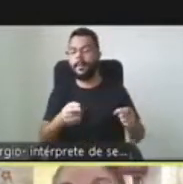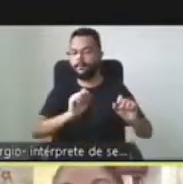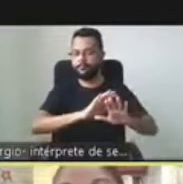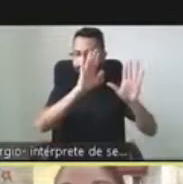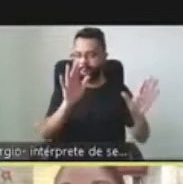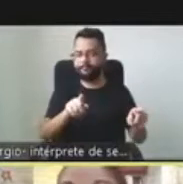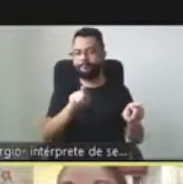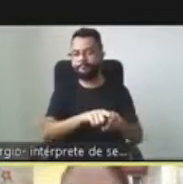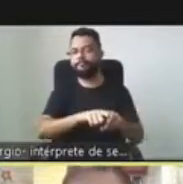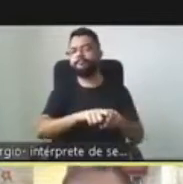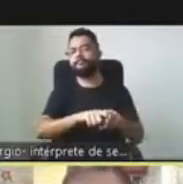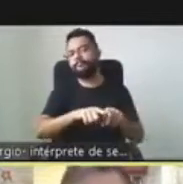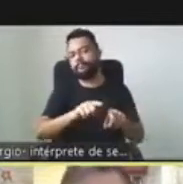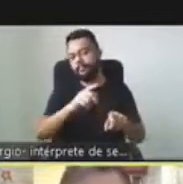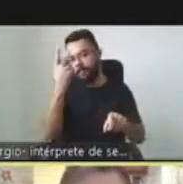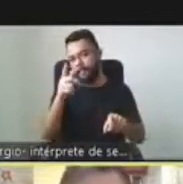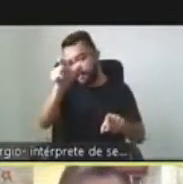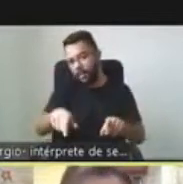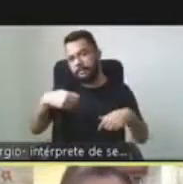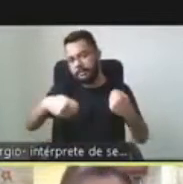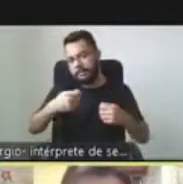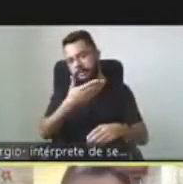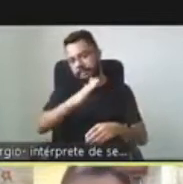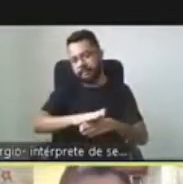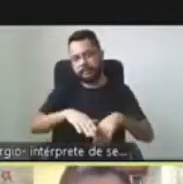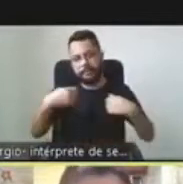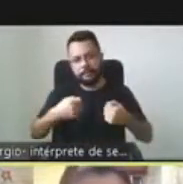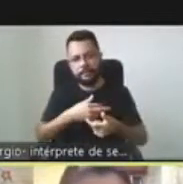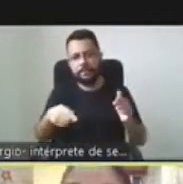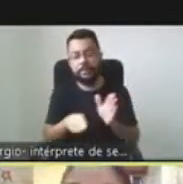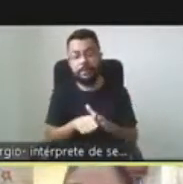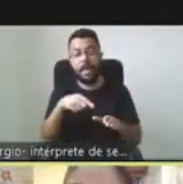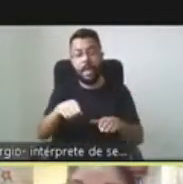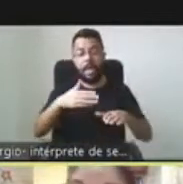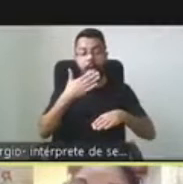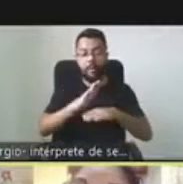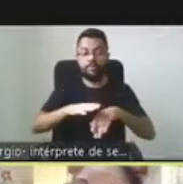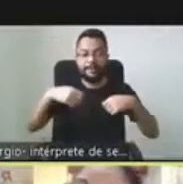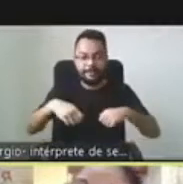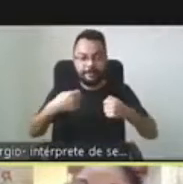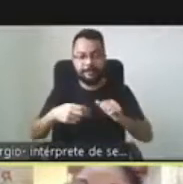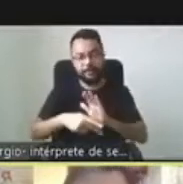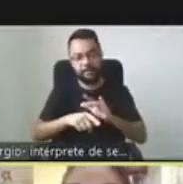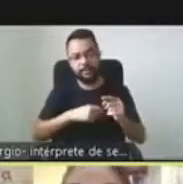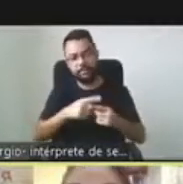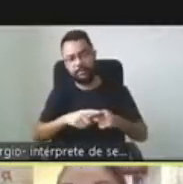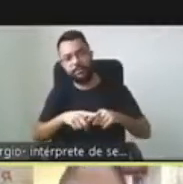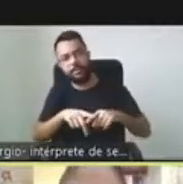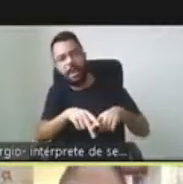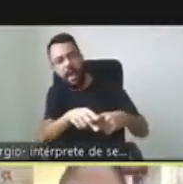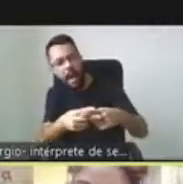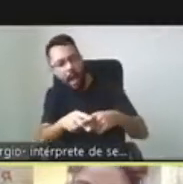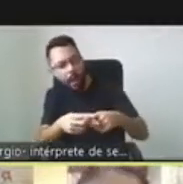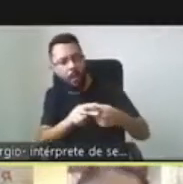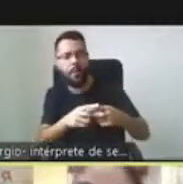incluyen aquellas ayudas necesarias. Y estas ayudas necesarias, entonces, lo constituyen los ajustes regulares,